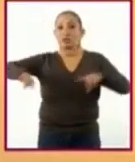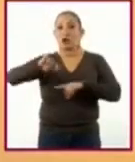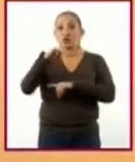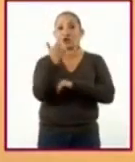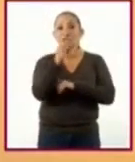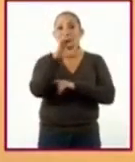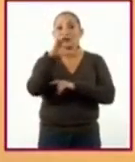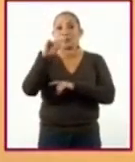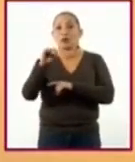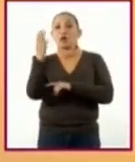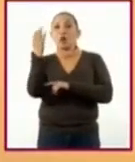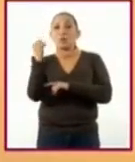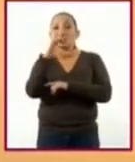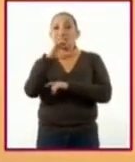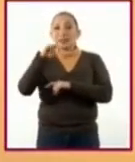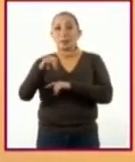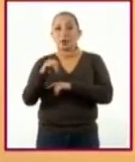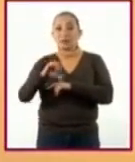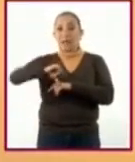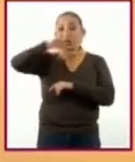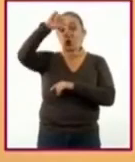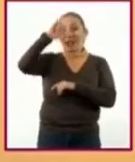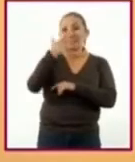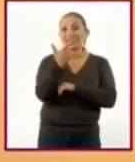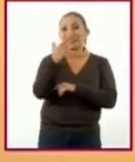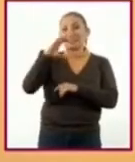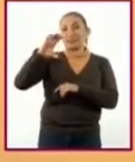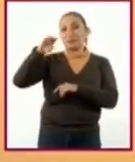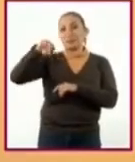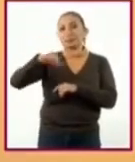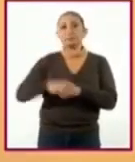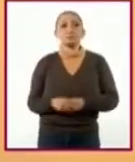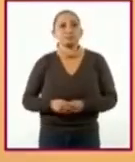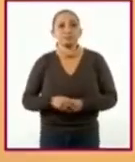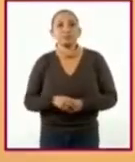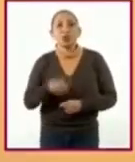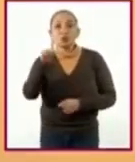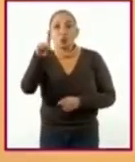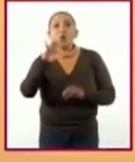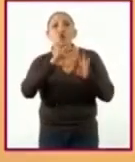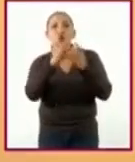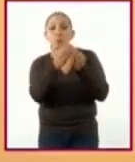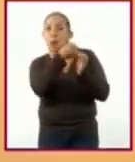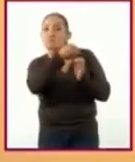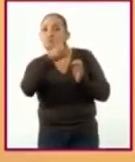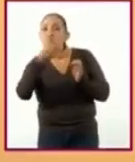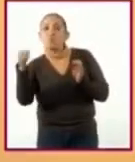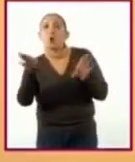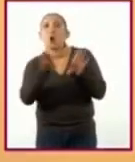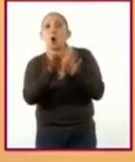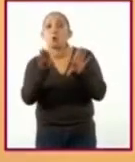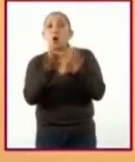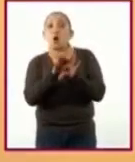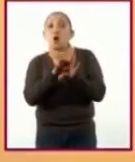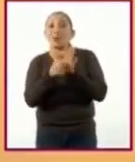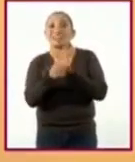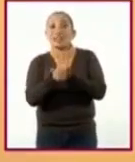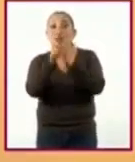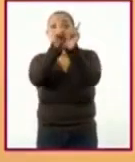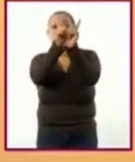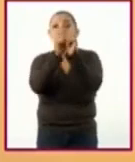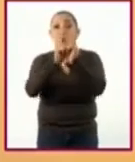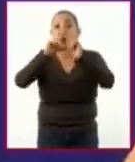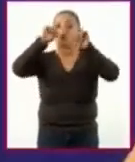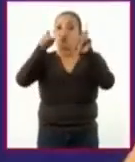y 9 centímetros y su altura es de 7 centímetros. Representen la operación utilizando signos de agrupación